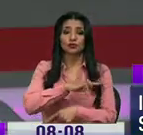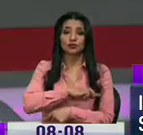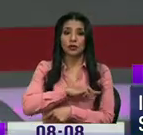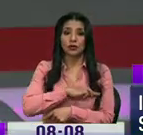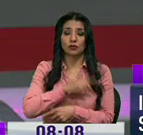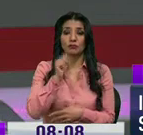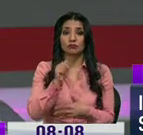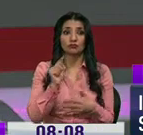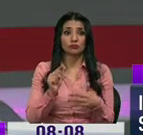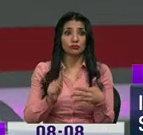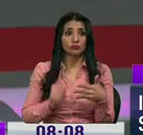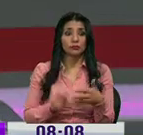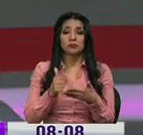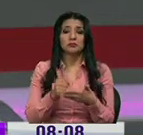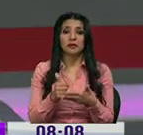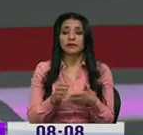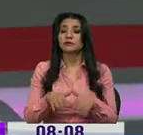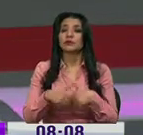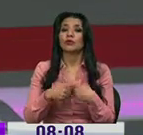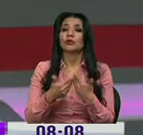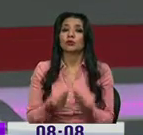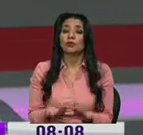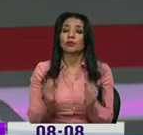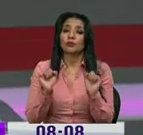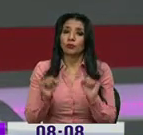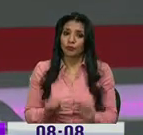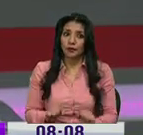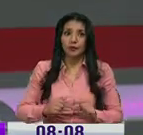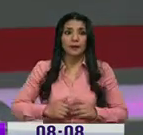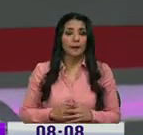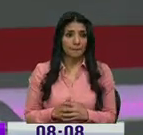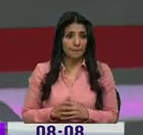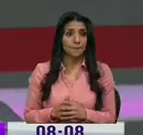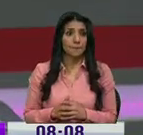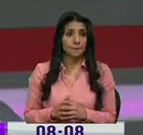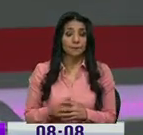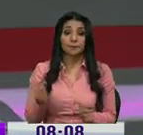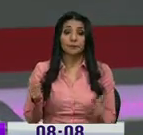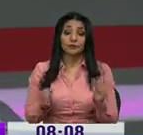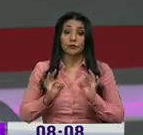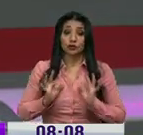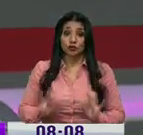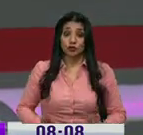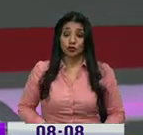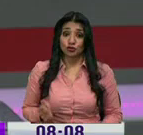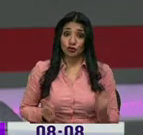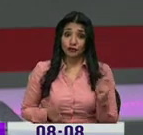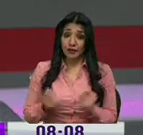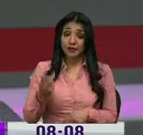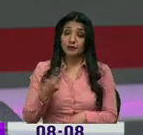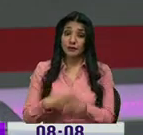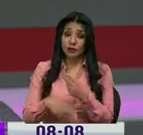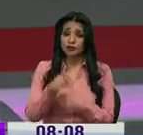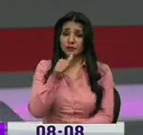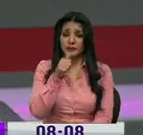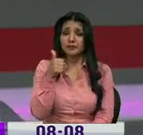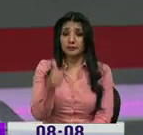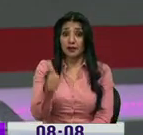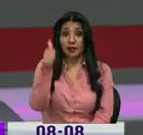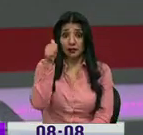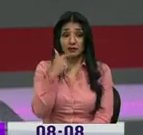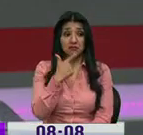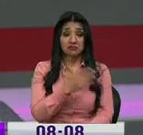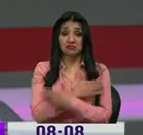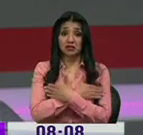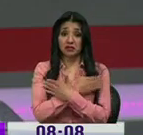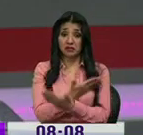son los puntos que beneficien a la ciudadanía. No solamente a los choferes, que es un negocio privado y que está muy bien, ayer lo dijimos, les